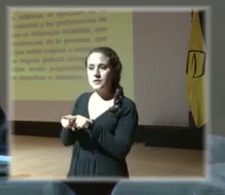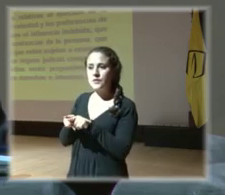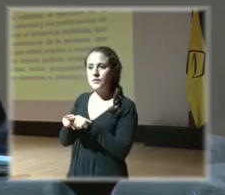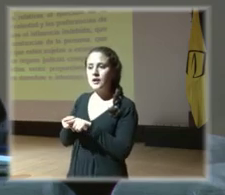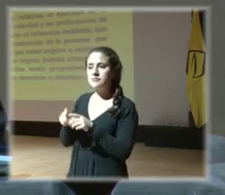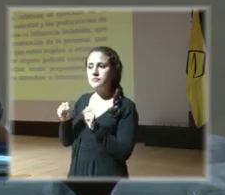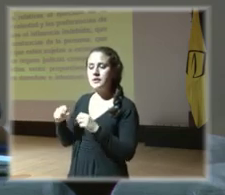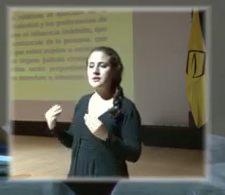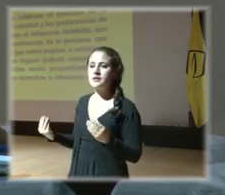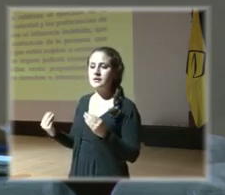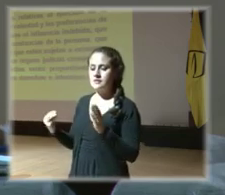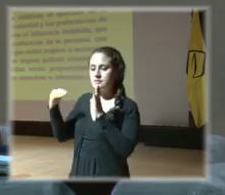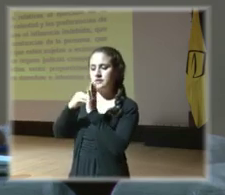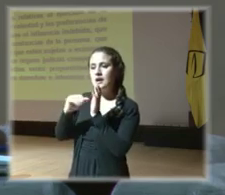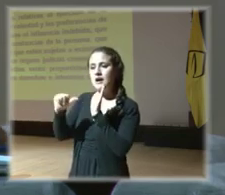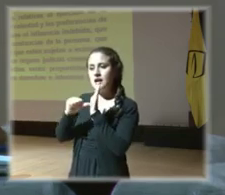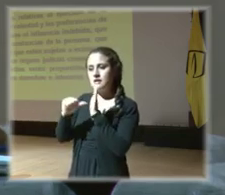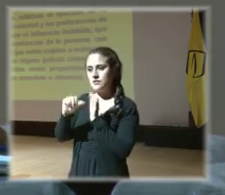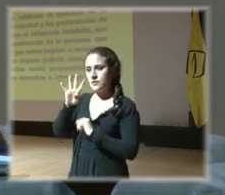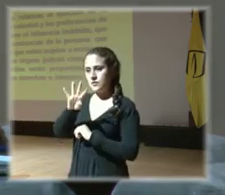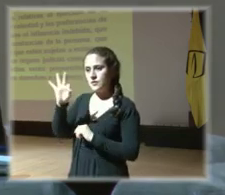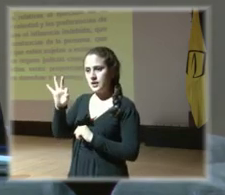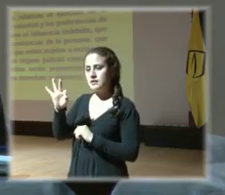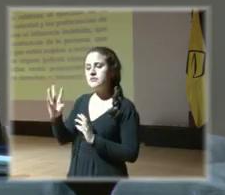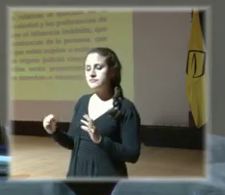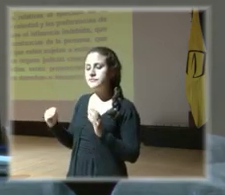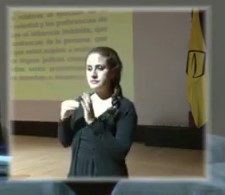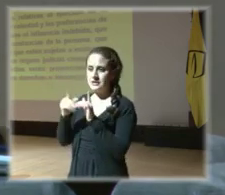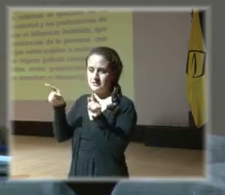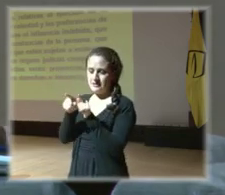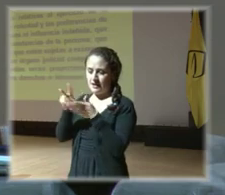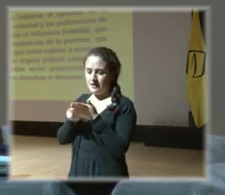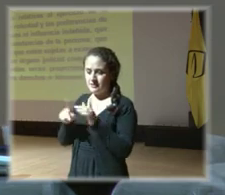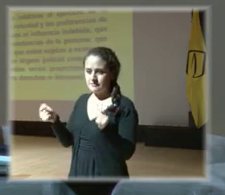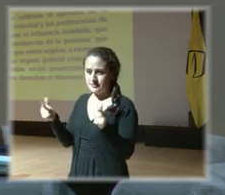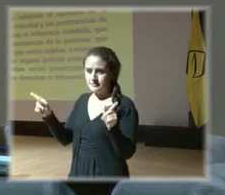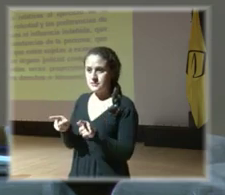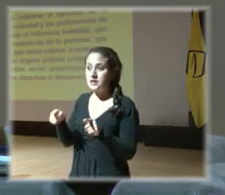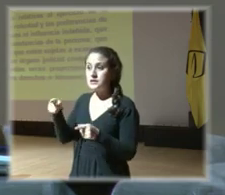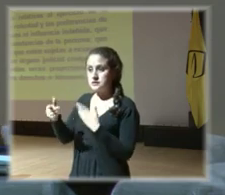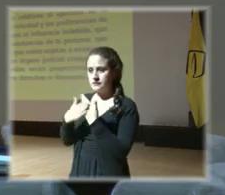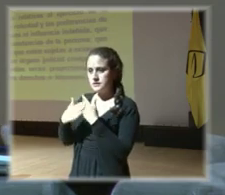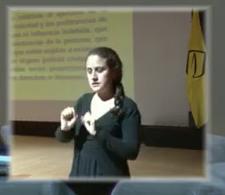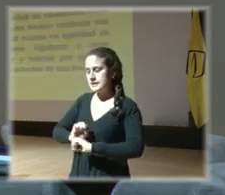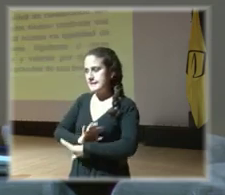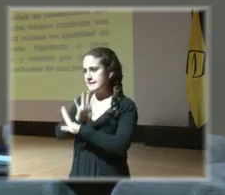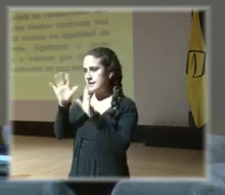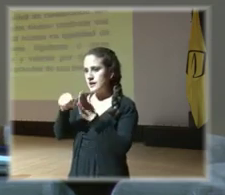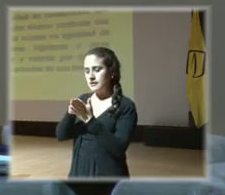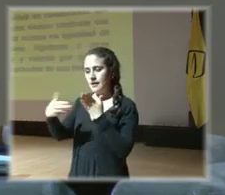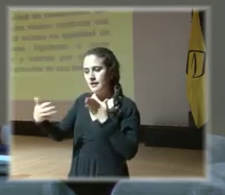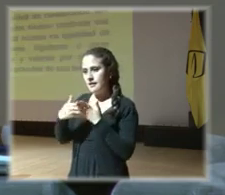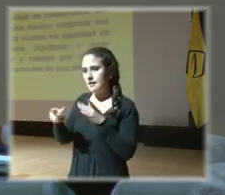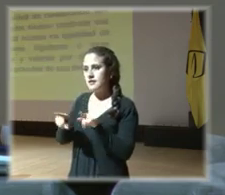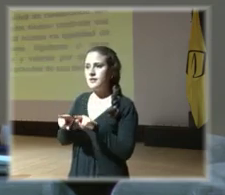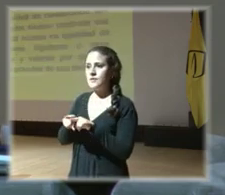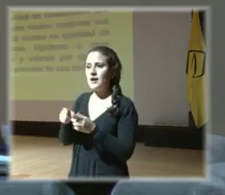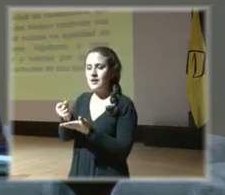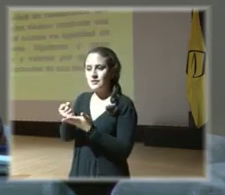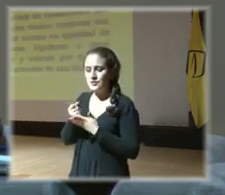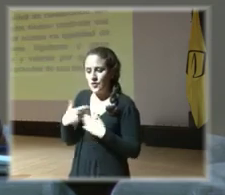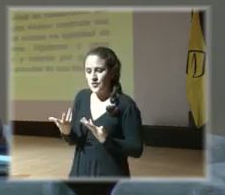inclusión del artículo 43, que se los voy a leer muy brevemente porque es un artículo bastante claro en cuanto a definir cómo, qué